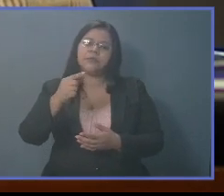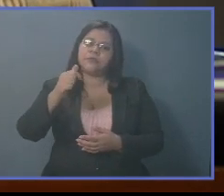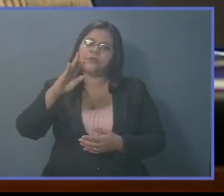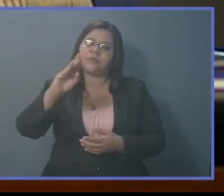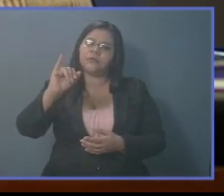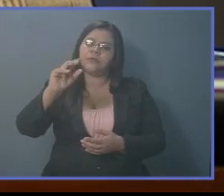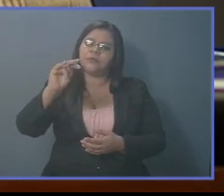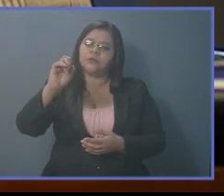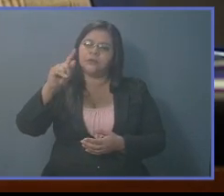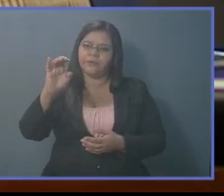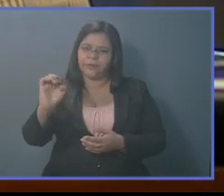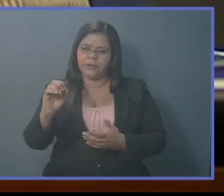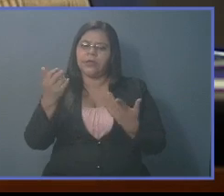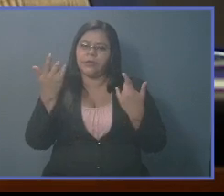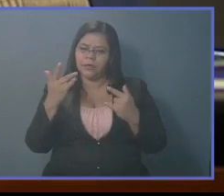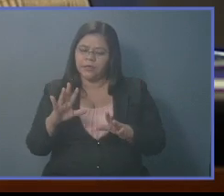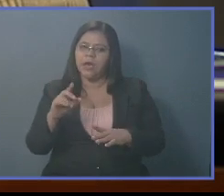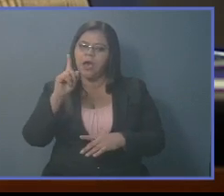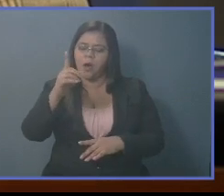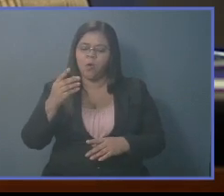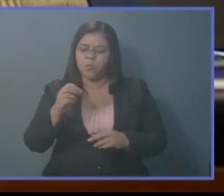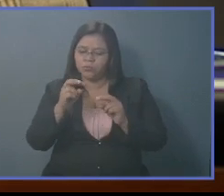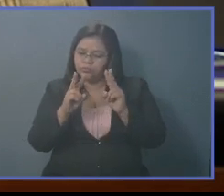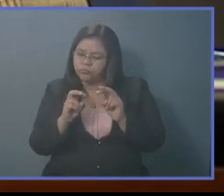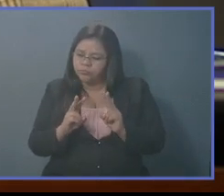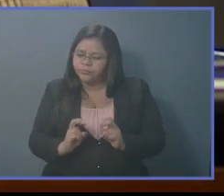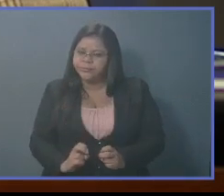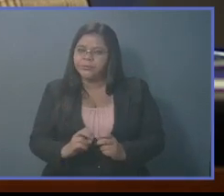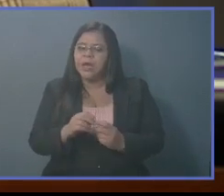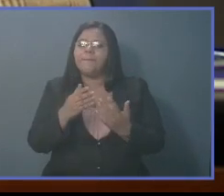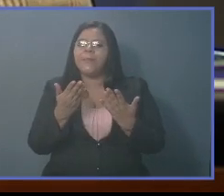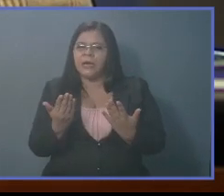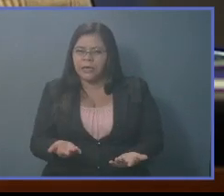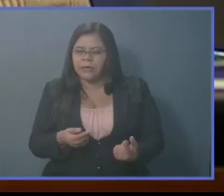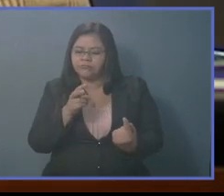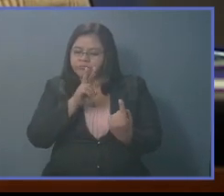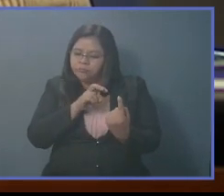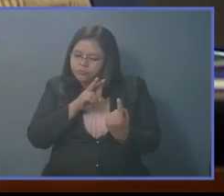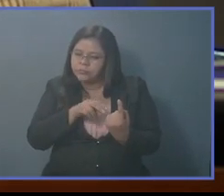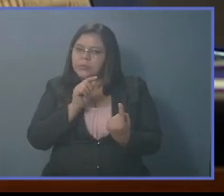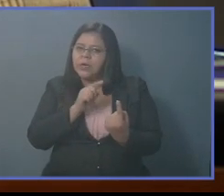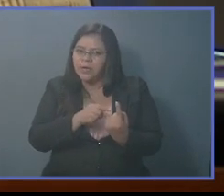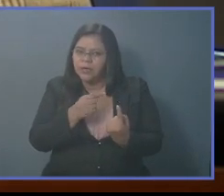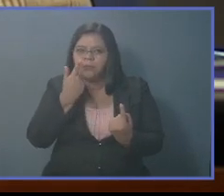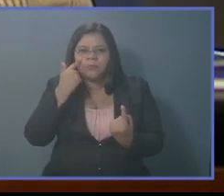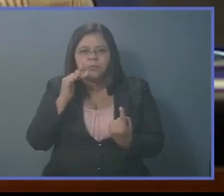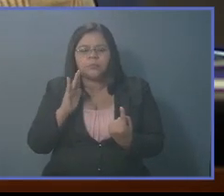un equipo especializado para realizar el diagnóstico de un paciente y generalmente proporcionan imágenes.